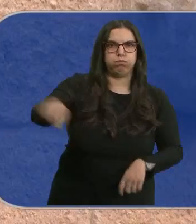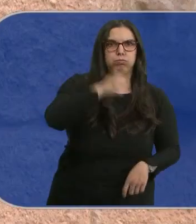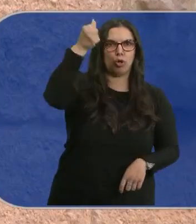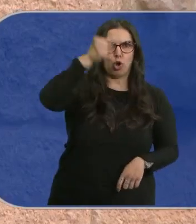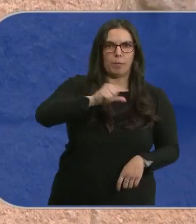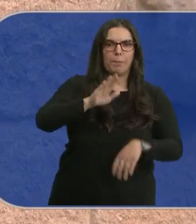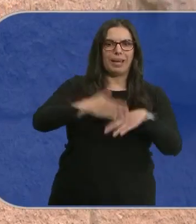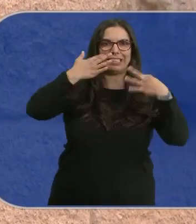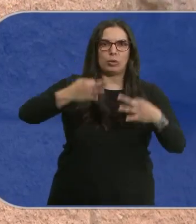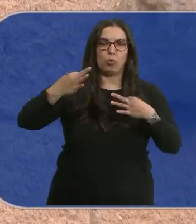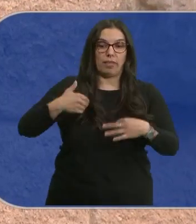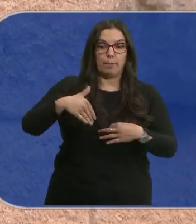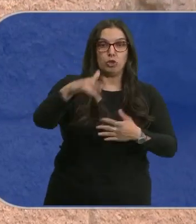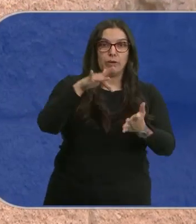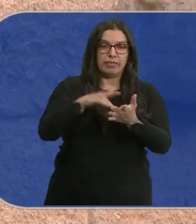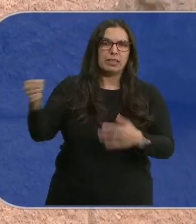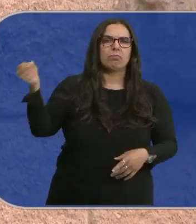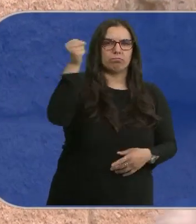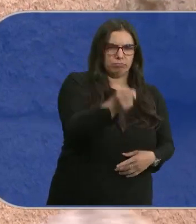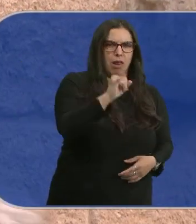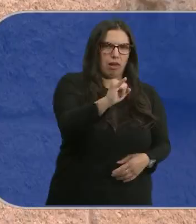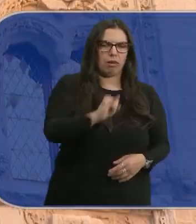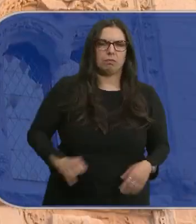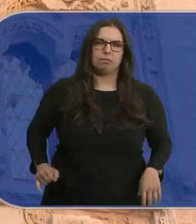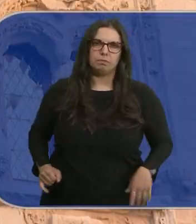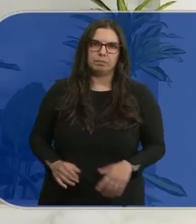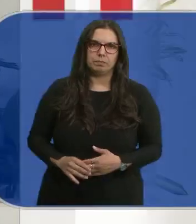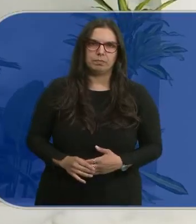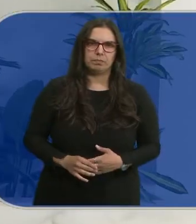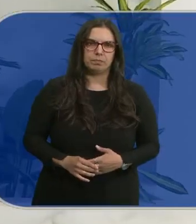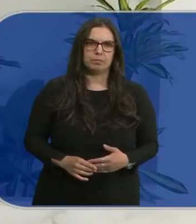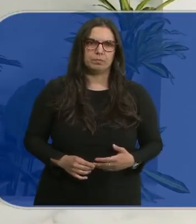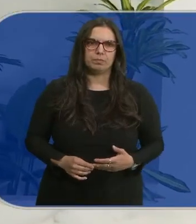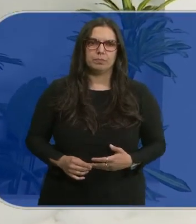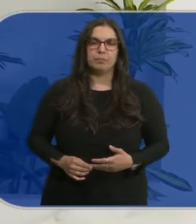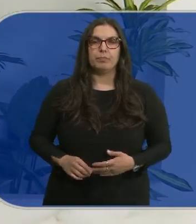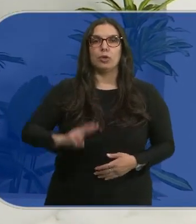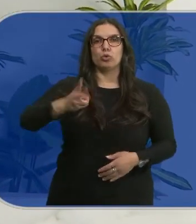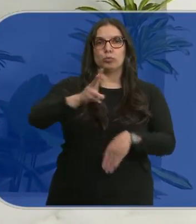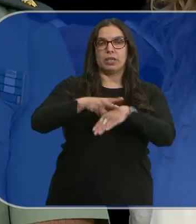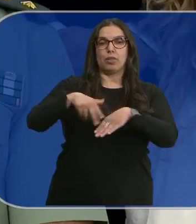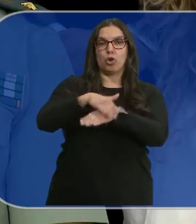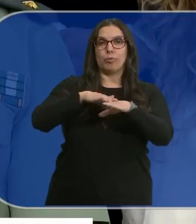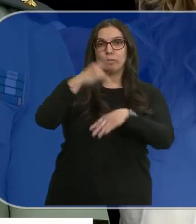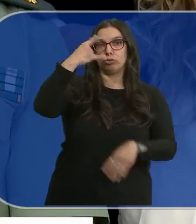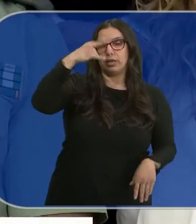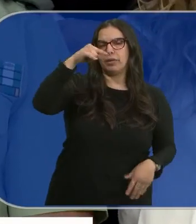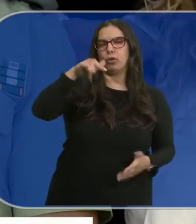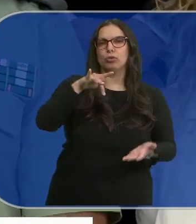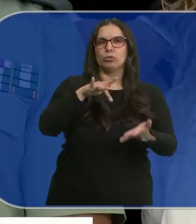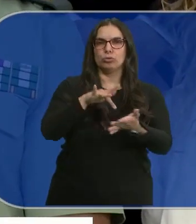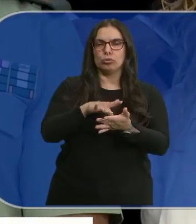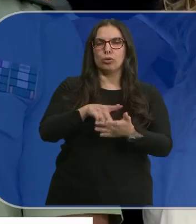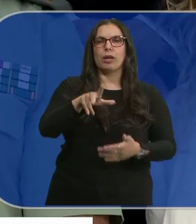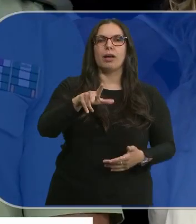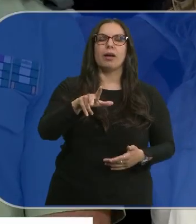para asegurarse de que acuda a la nueva fecha del juicio. Y en la subdelegación del Gobierno de Salamanca hoy se ha